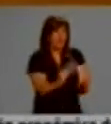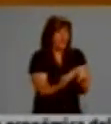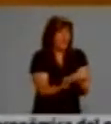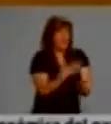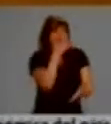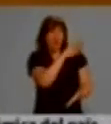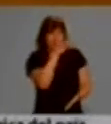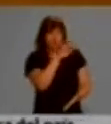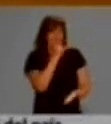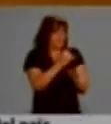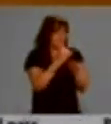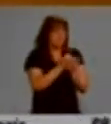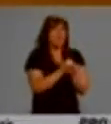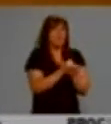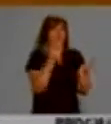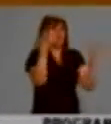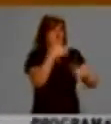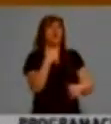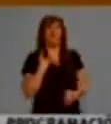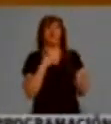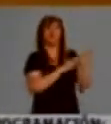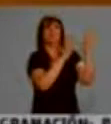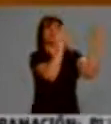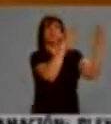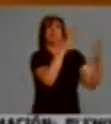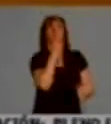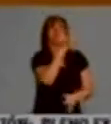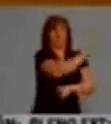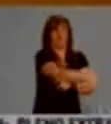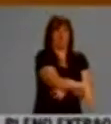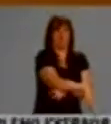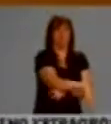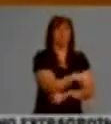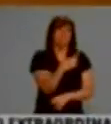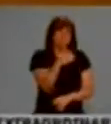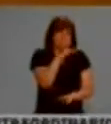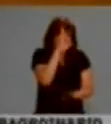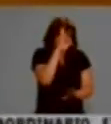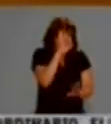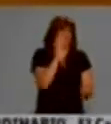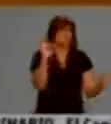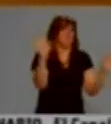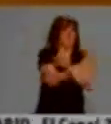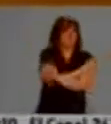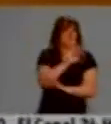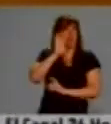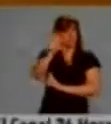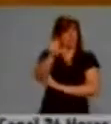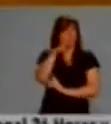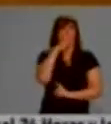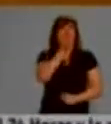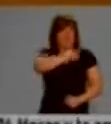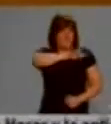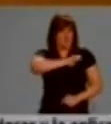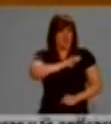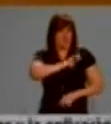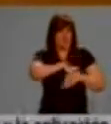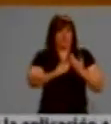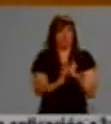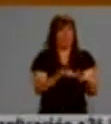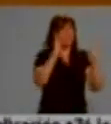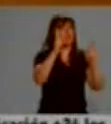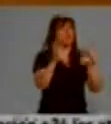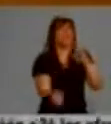y lanzan condenas sin examen. Afortunadamente, se equivocan de país. La España que los demócratas construimos